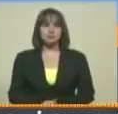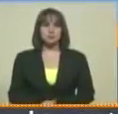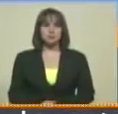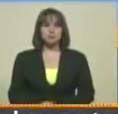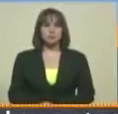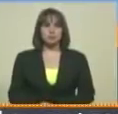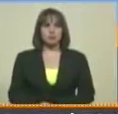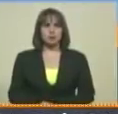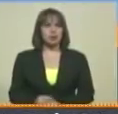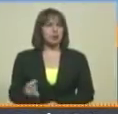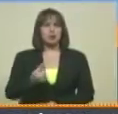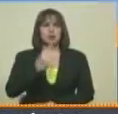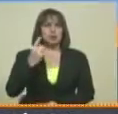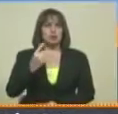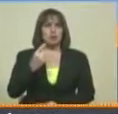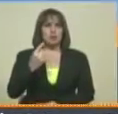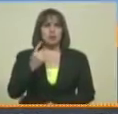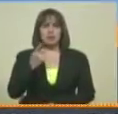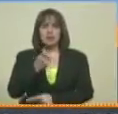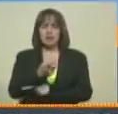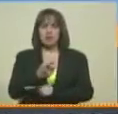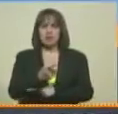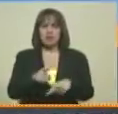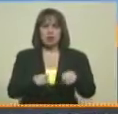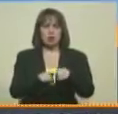No solo hace falta hacer un buen gobierno,